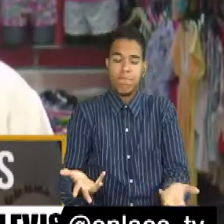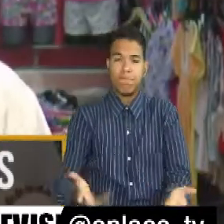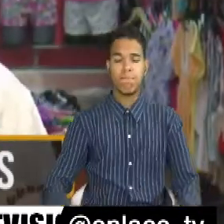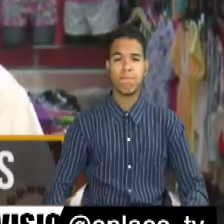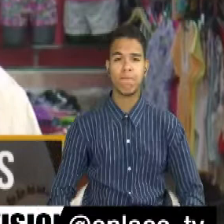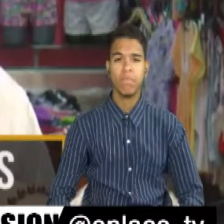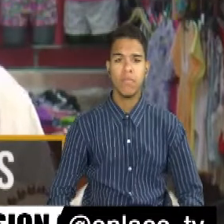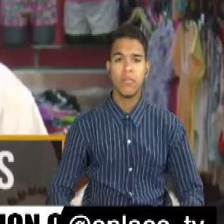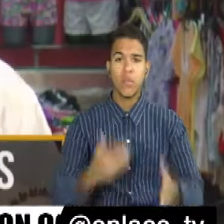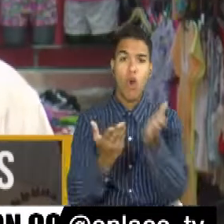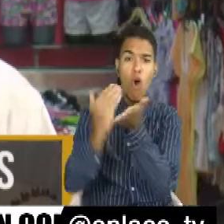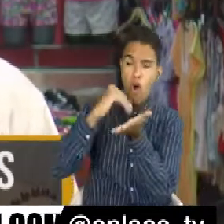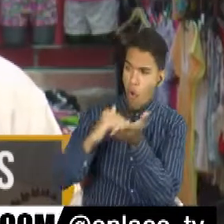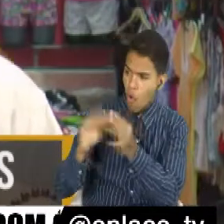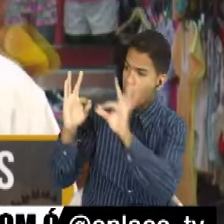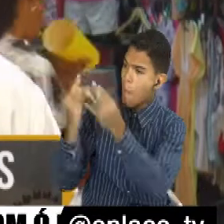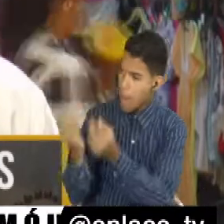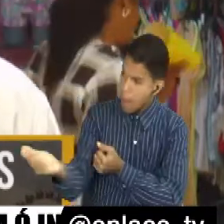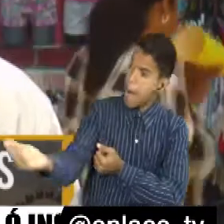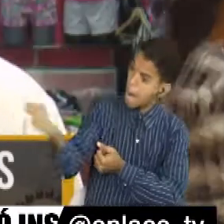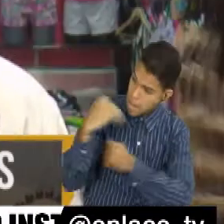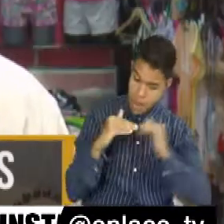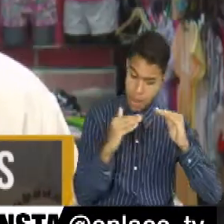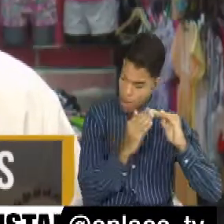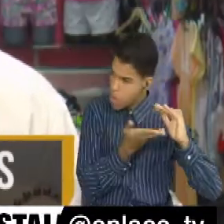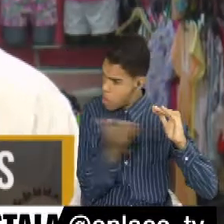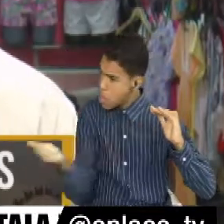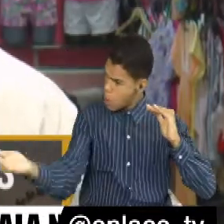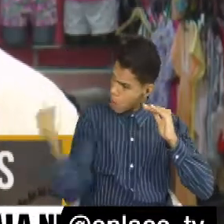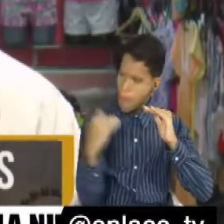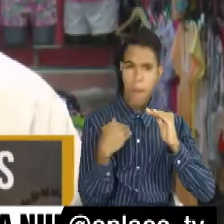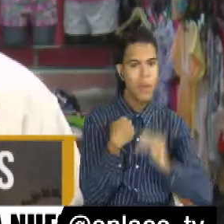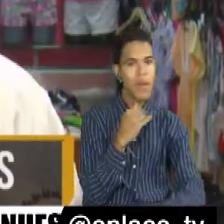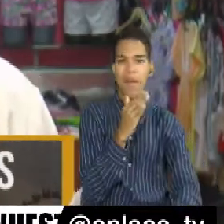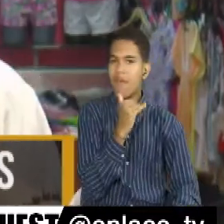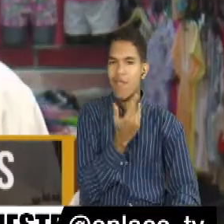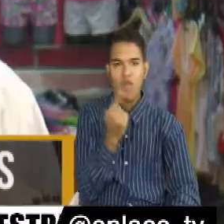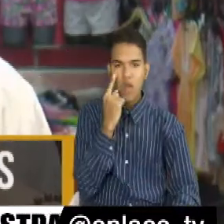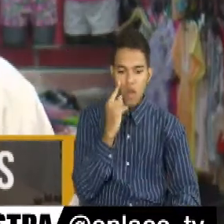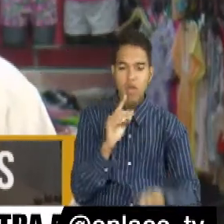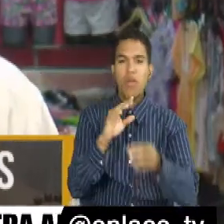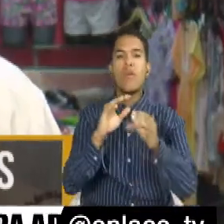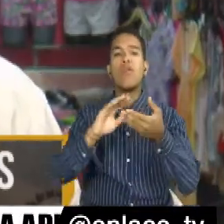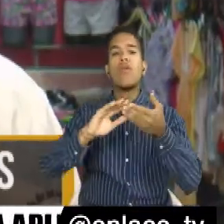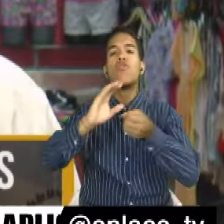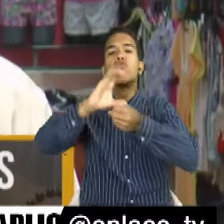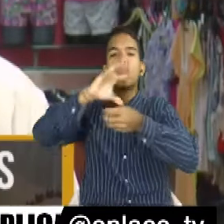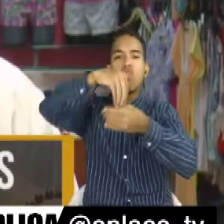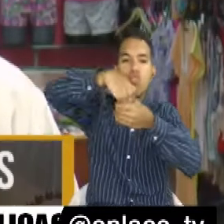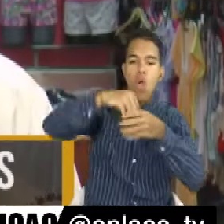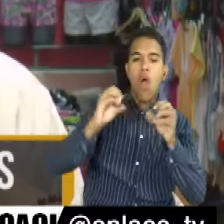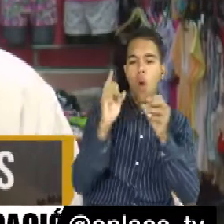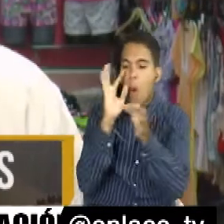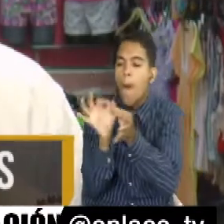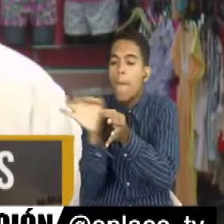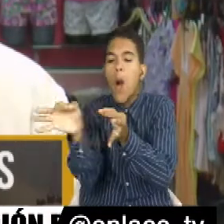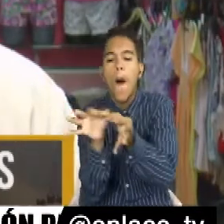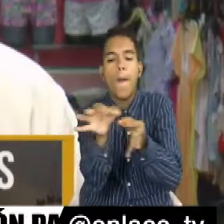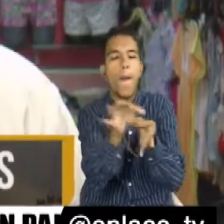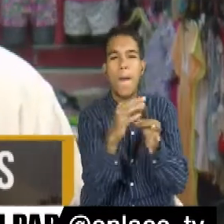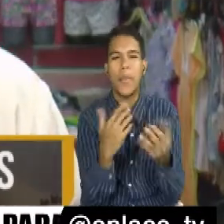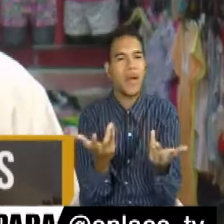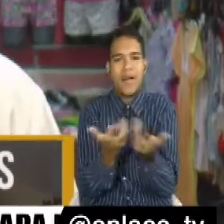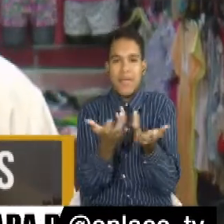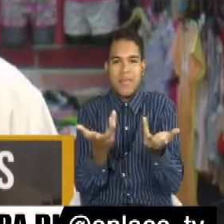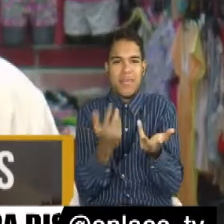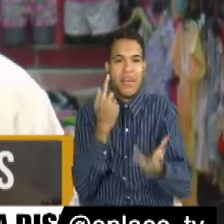un retorno digno de los desplazados de San Pablo, ni a nivel urbano ni a nivel rural, ya que se